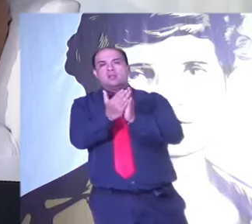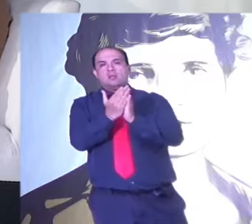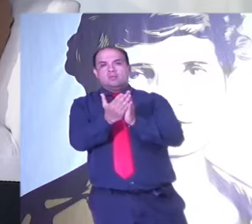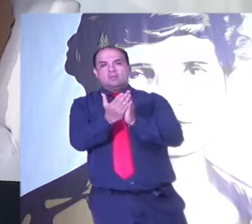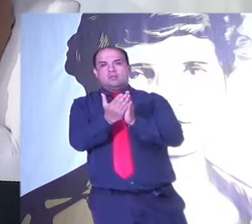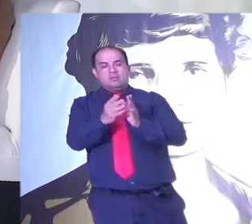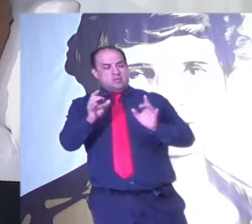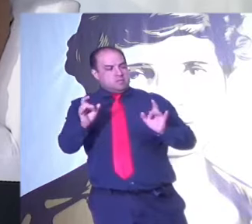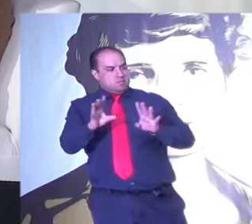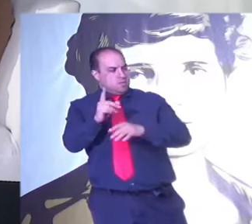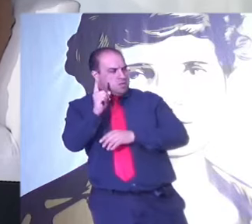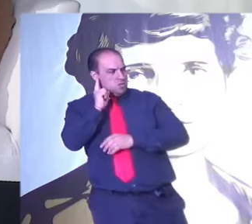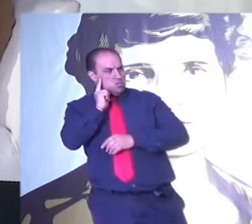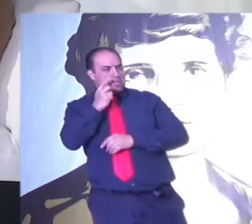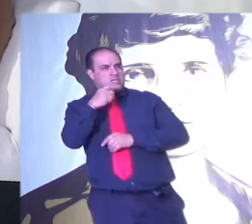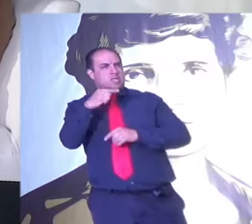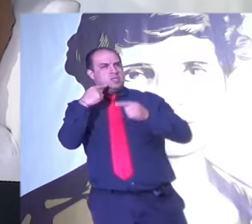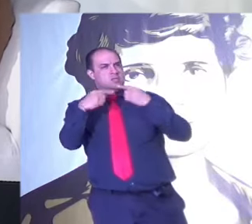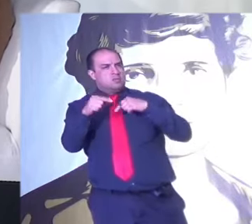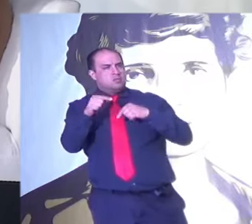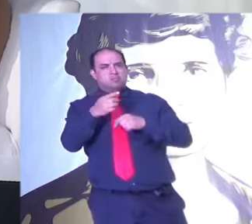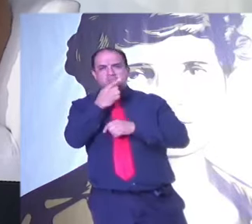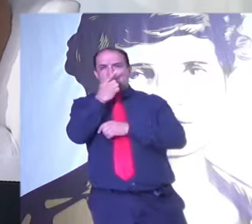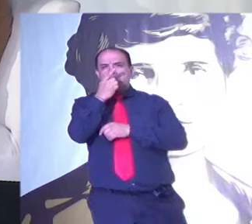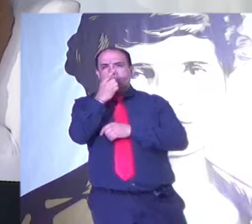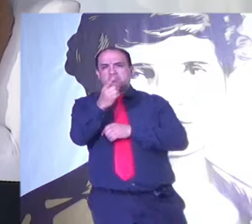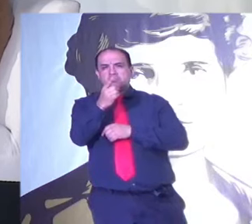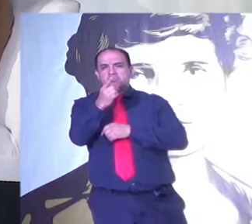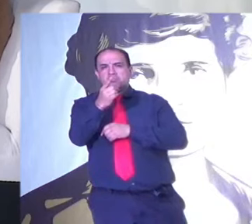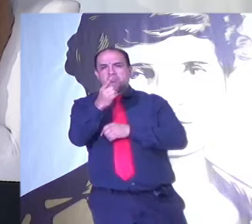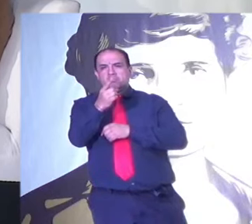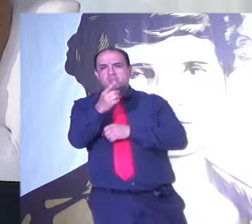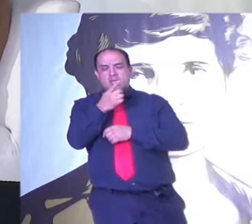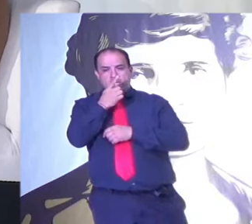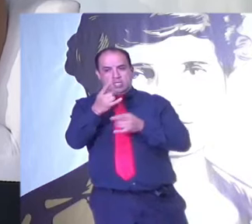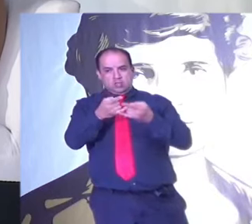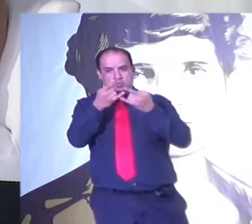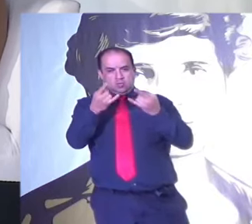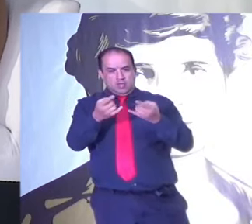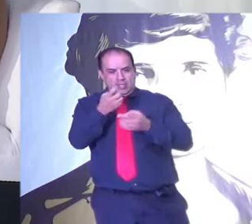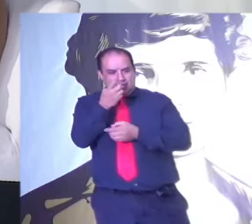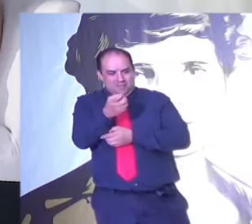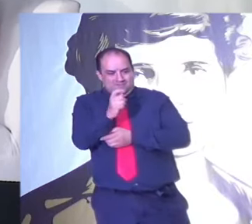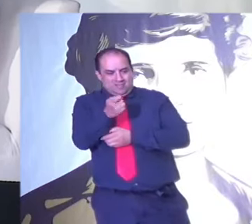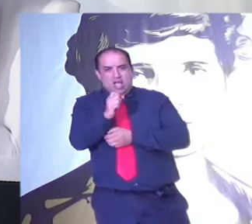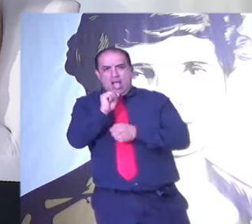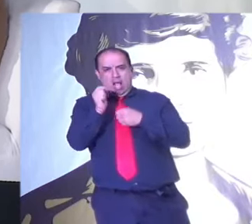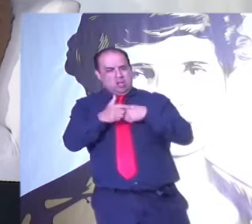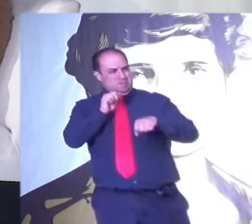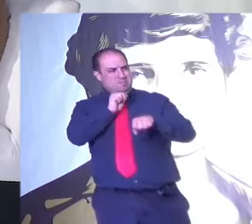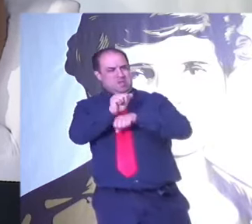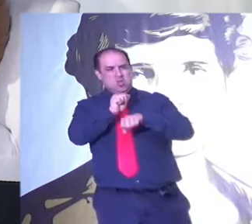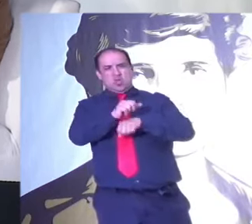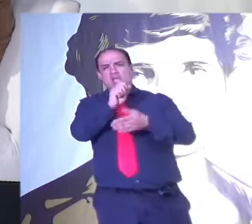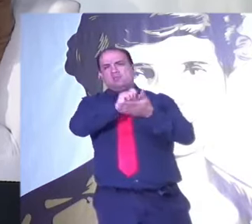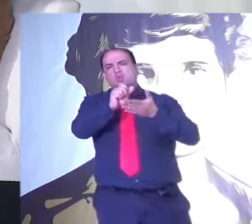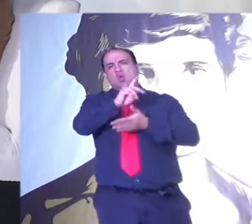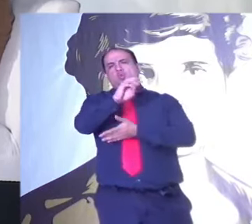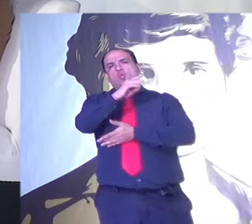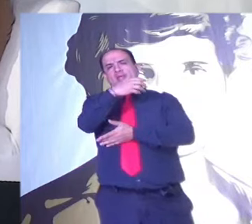Y de repente lo que escuché de la charla es que ella decía, ponderaba el cuento y decía que esto es algo muy argentino, que viene de Borges, que viene de